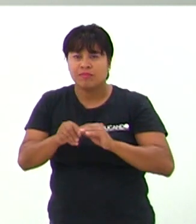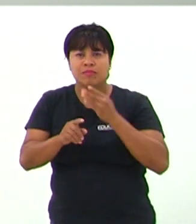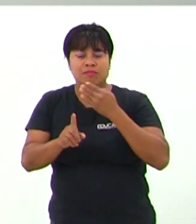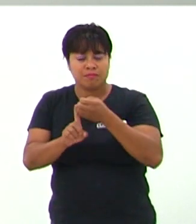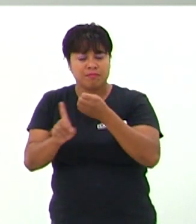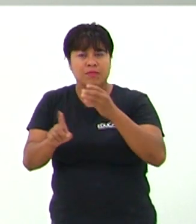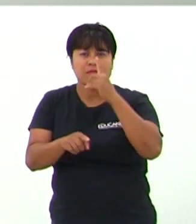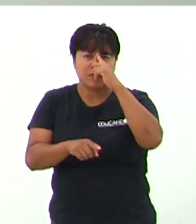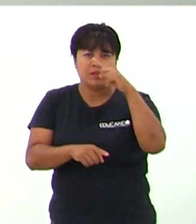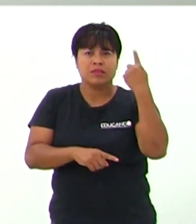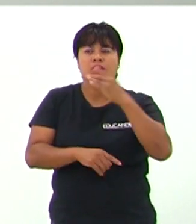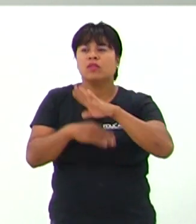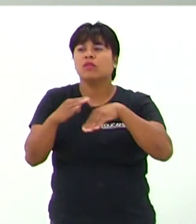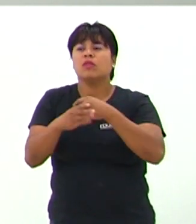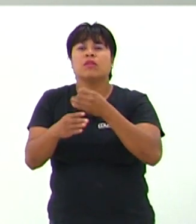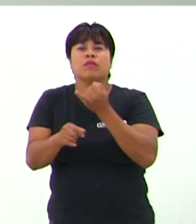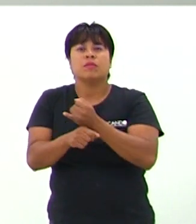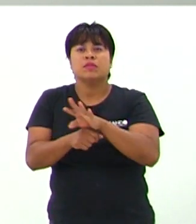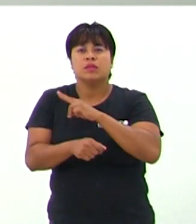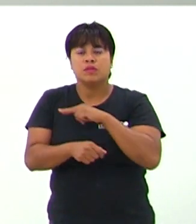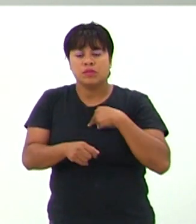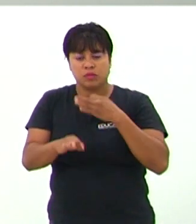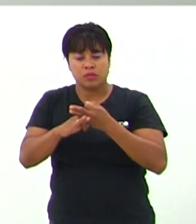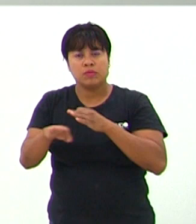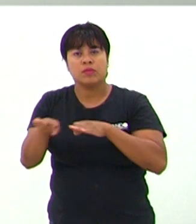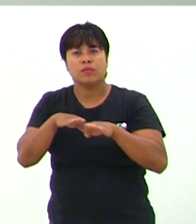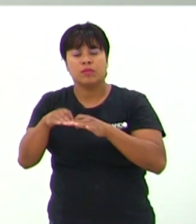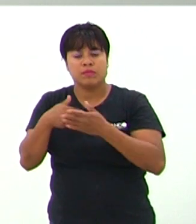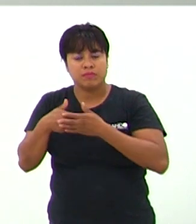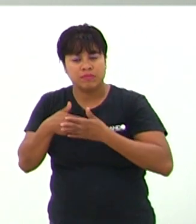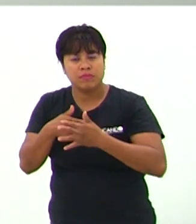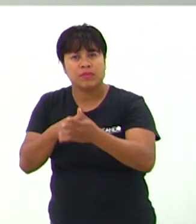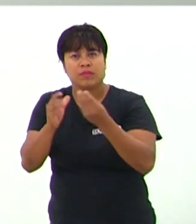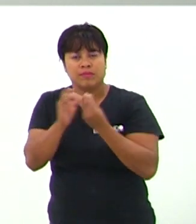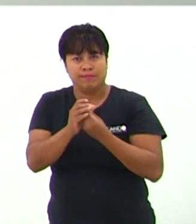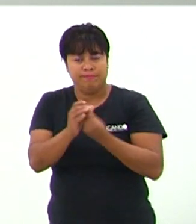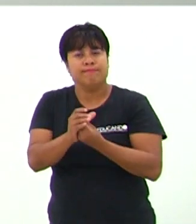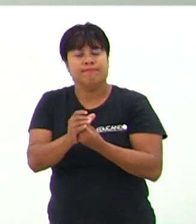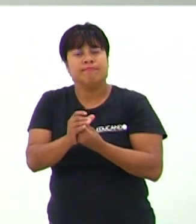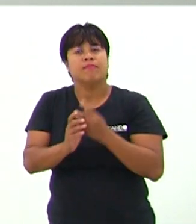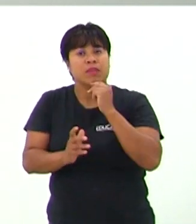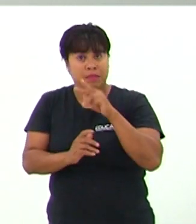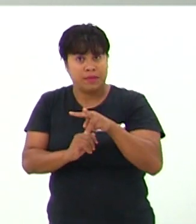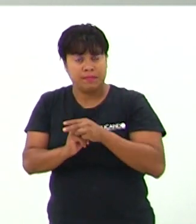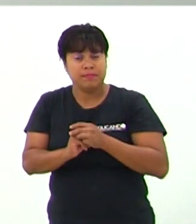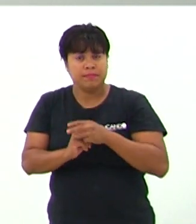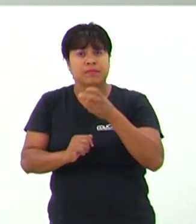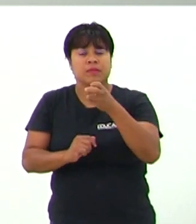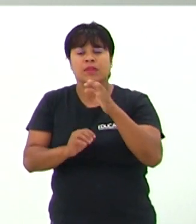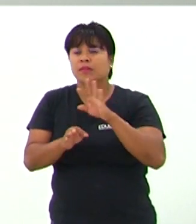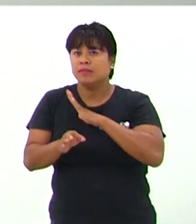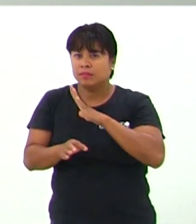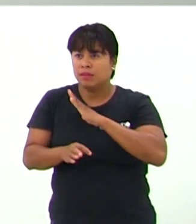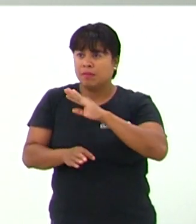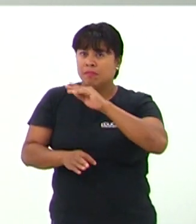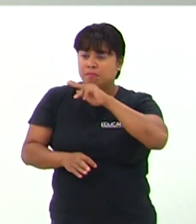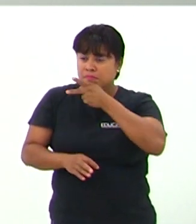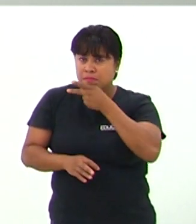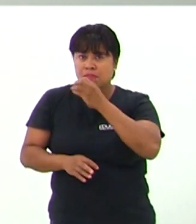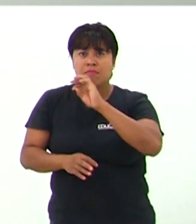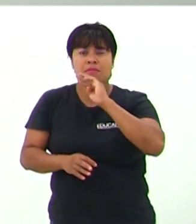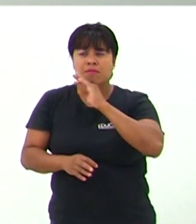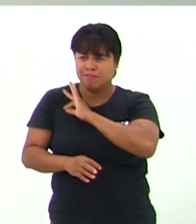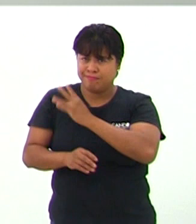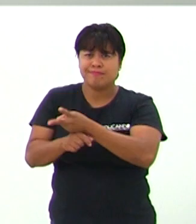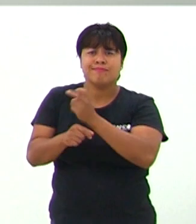coherente y sencilla toda la información que vamos a estar trabajando a lo largo de todos estos minutos. También, si estás cerca papá o mamá,